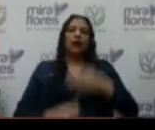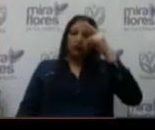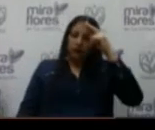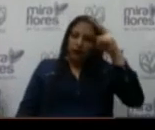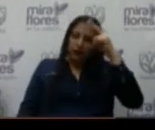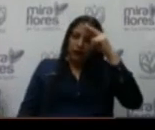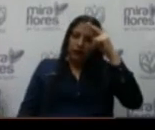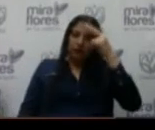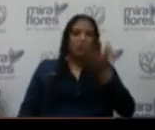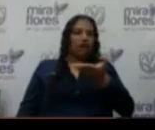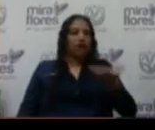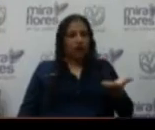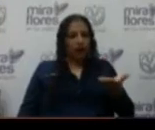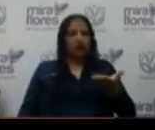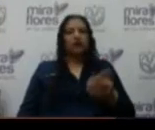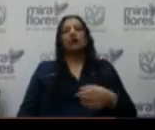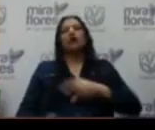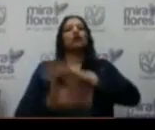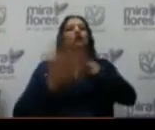damas y caballeros.